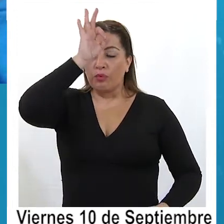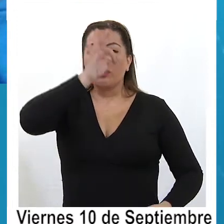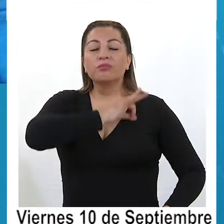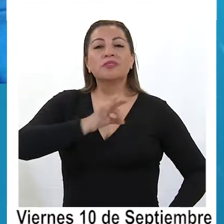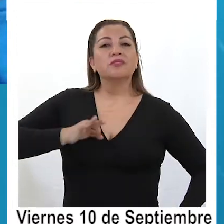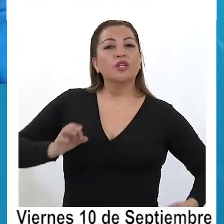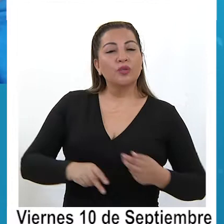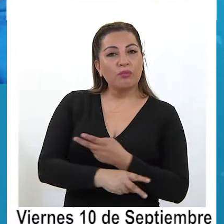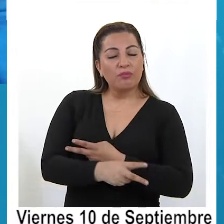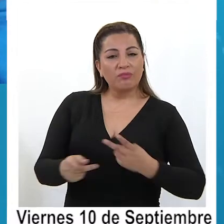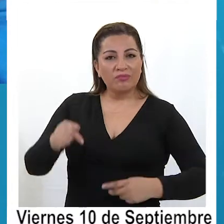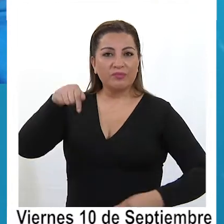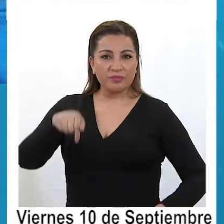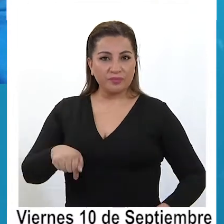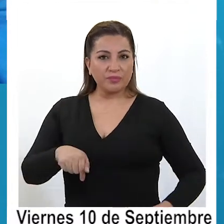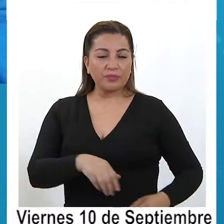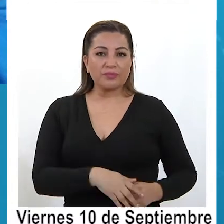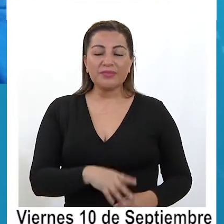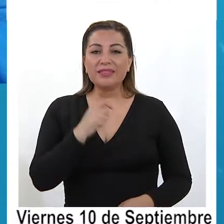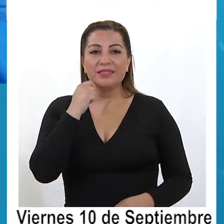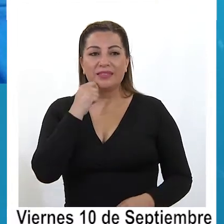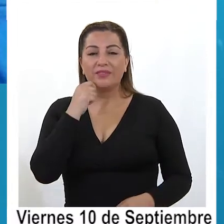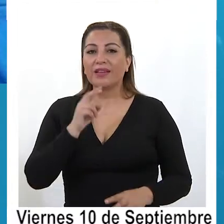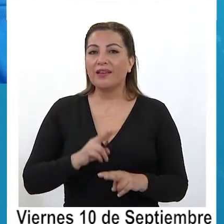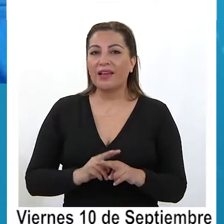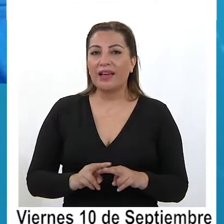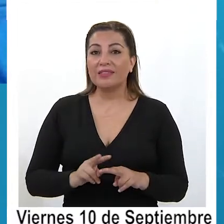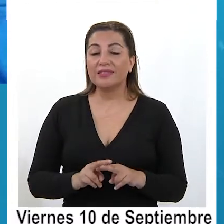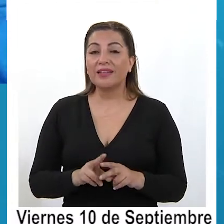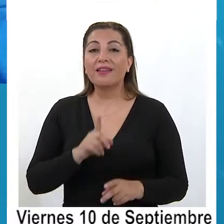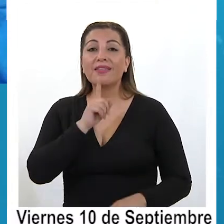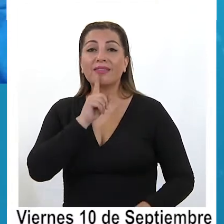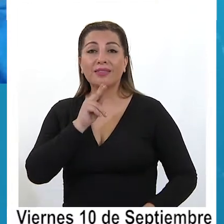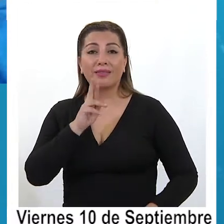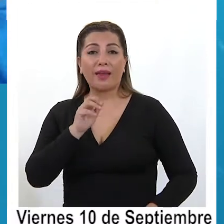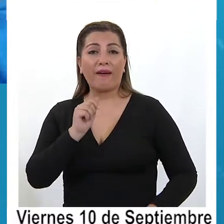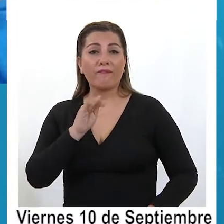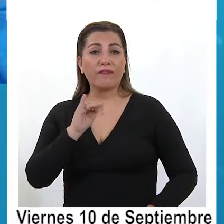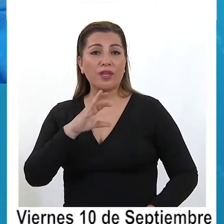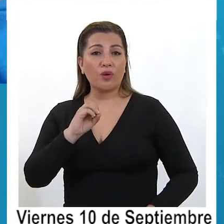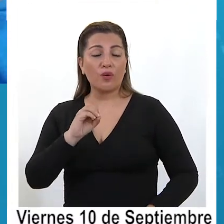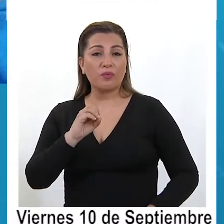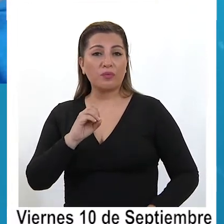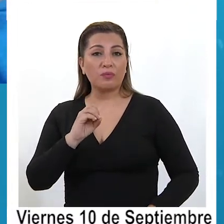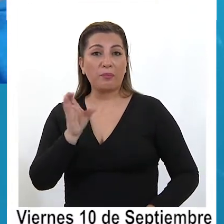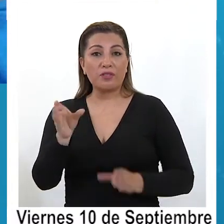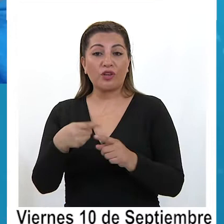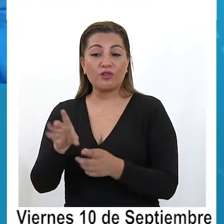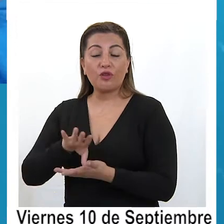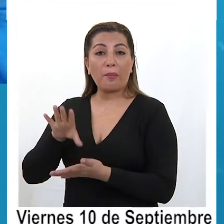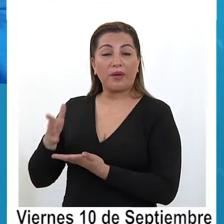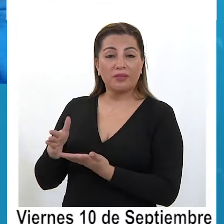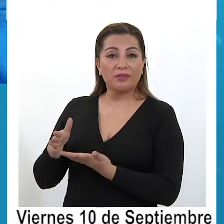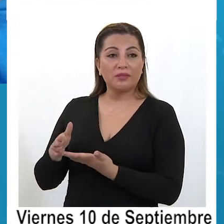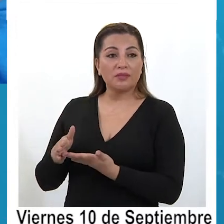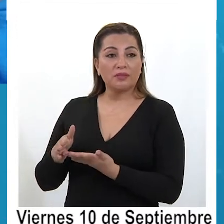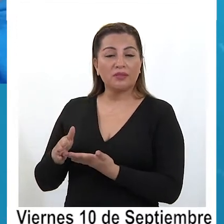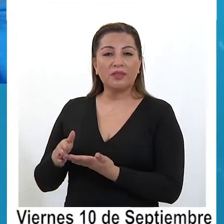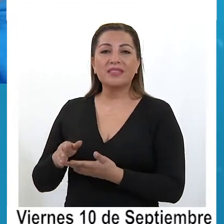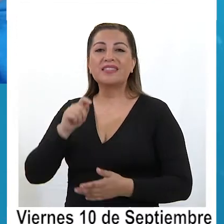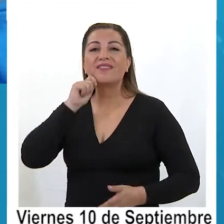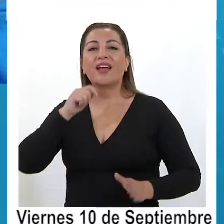en coordinación con esta unidad ha sido abordar la dinámica del tráfico de migrantes determinante principalmente por la asociación